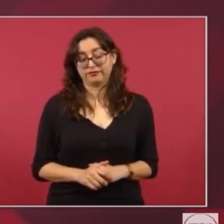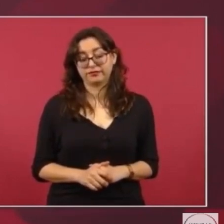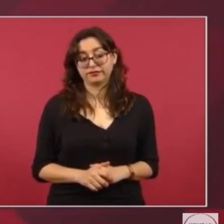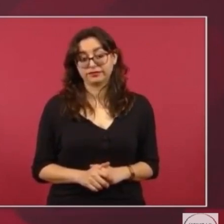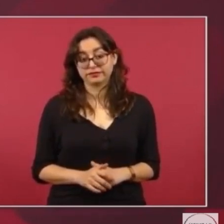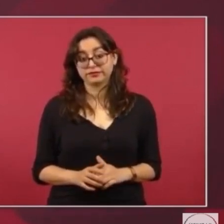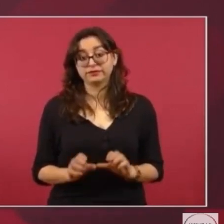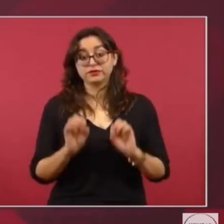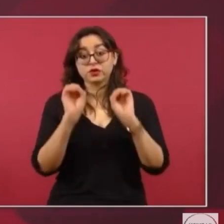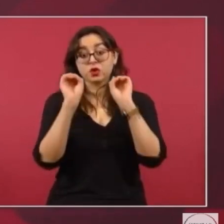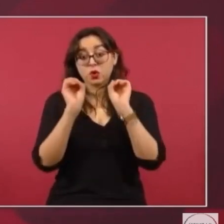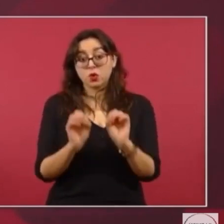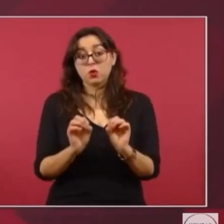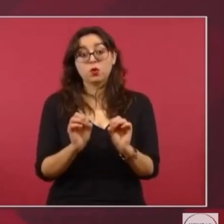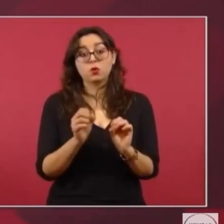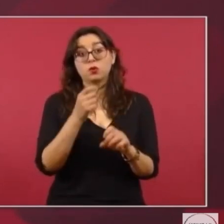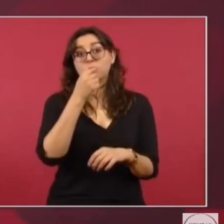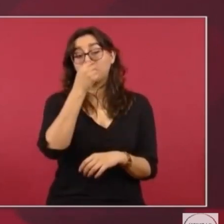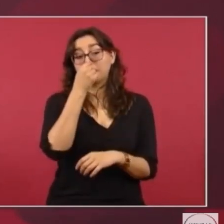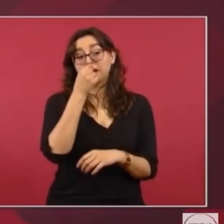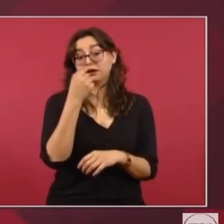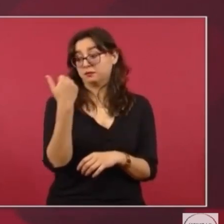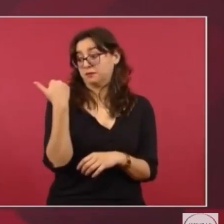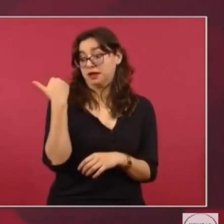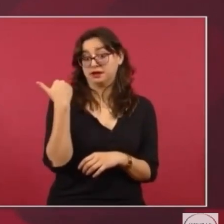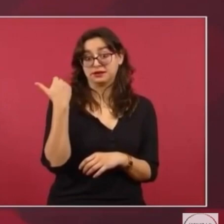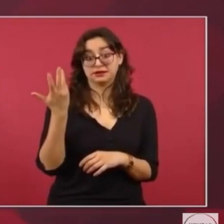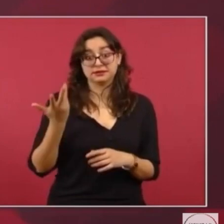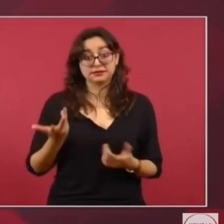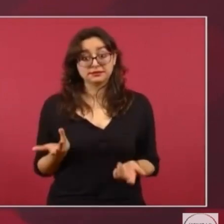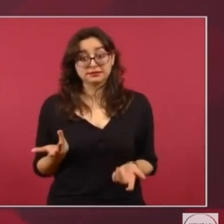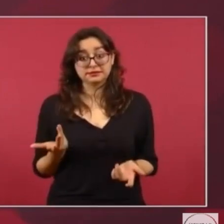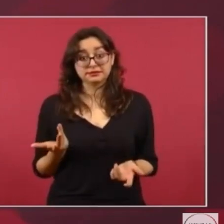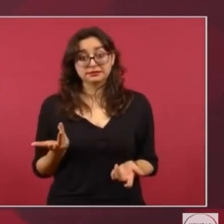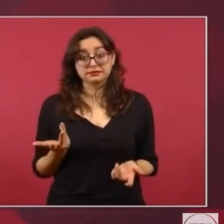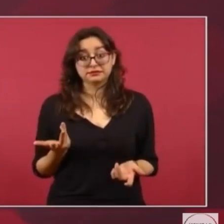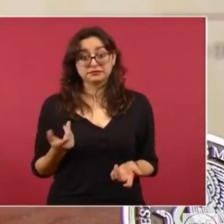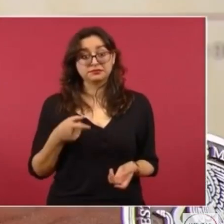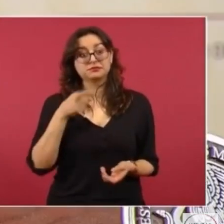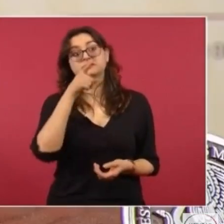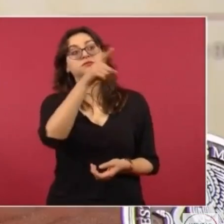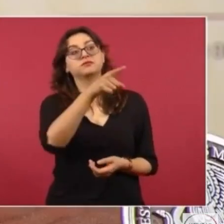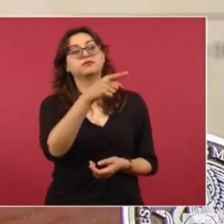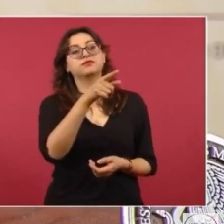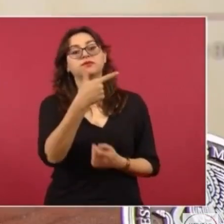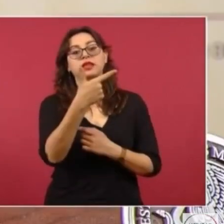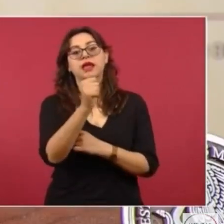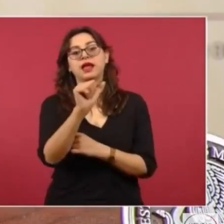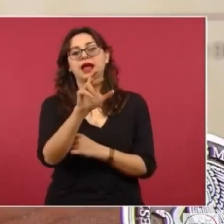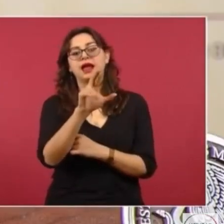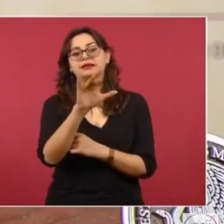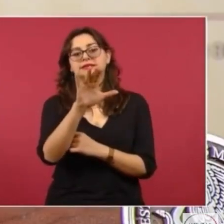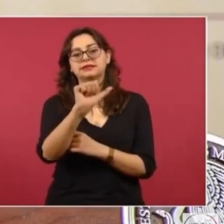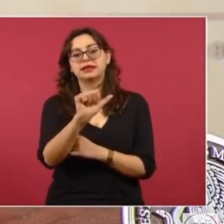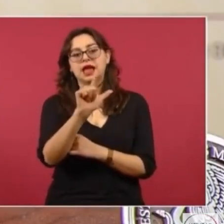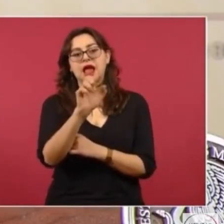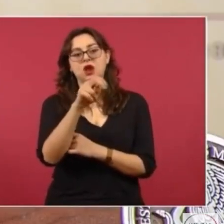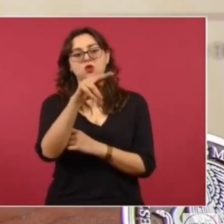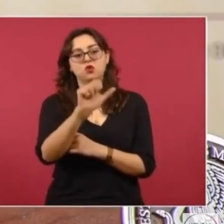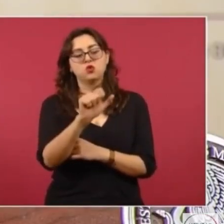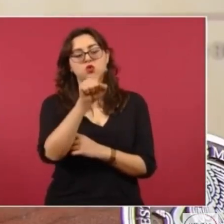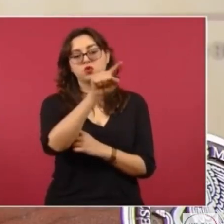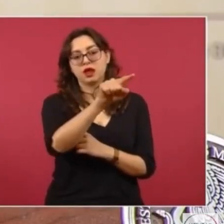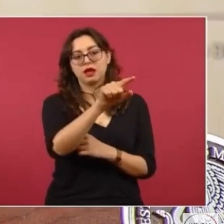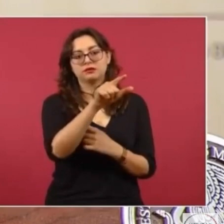O lo que hicieron ahora cuando descongelaron las cuentas de la esposa